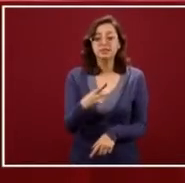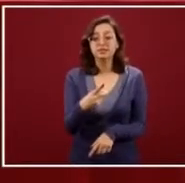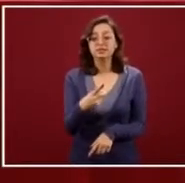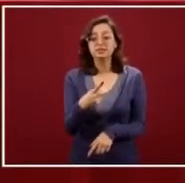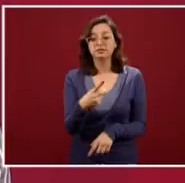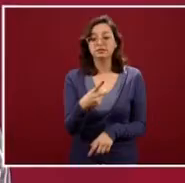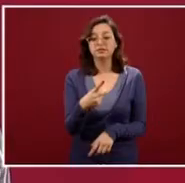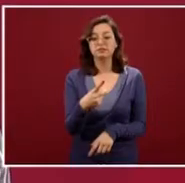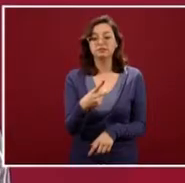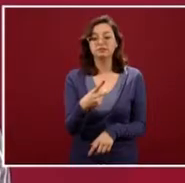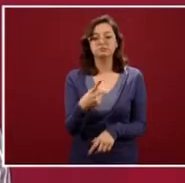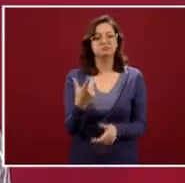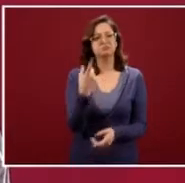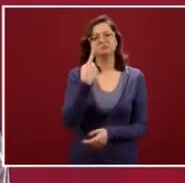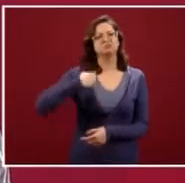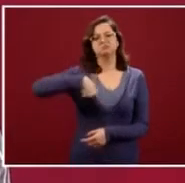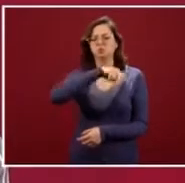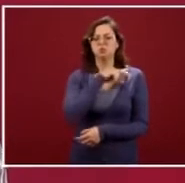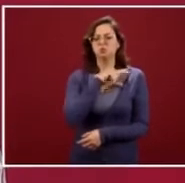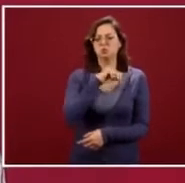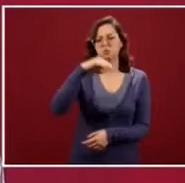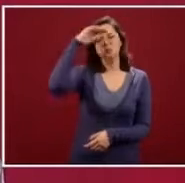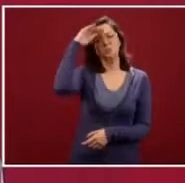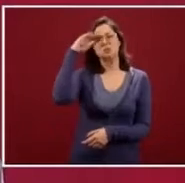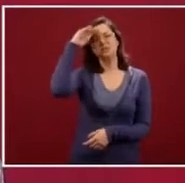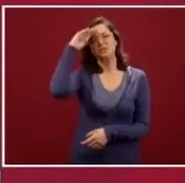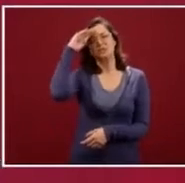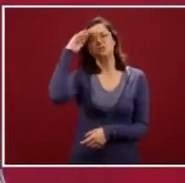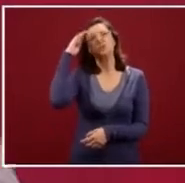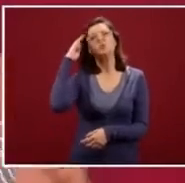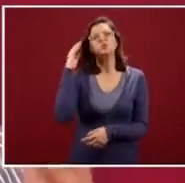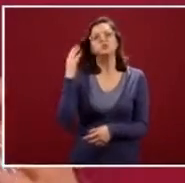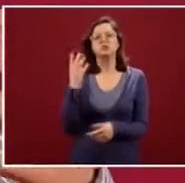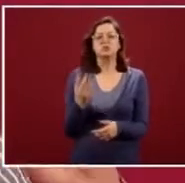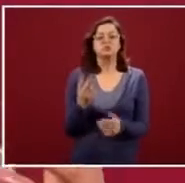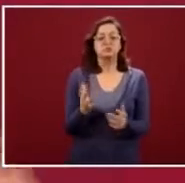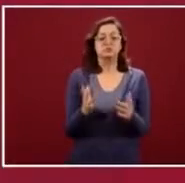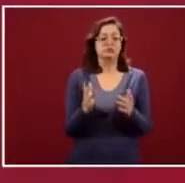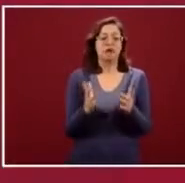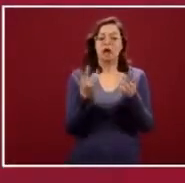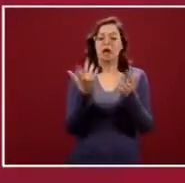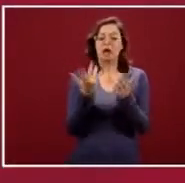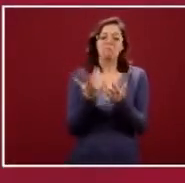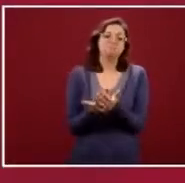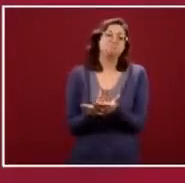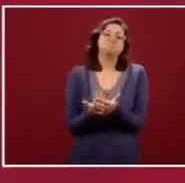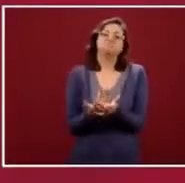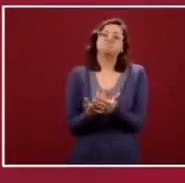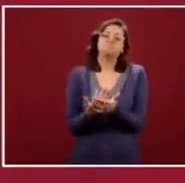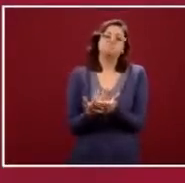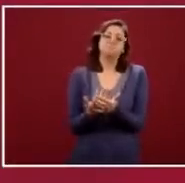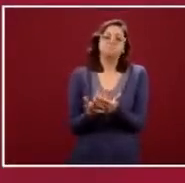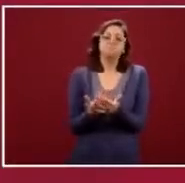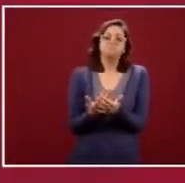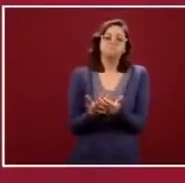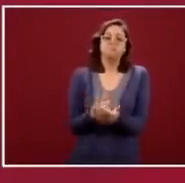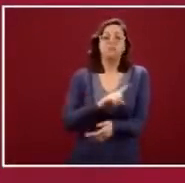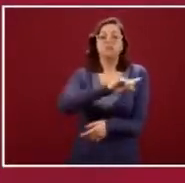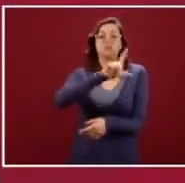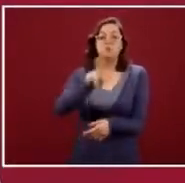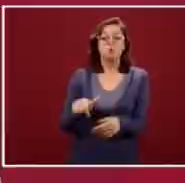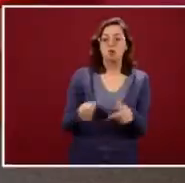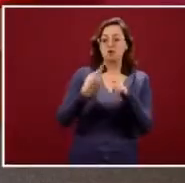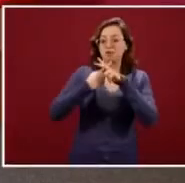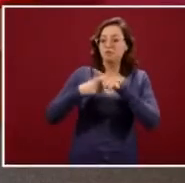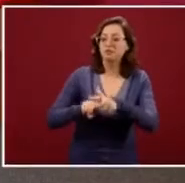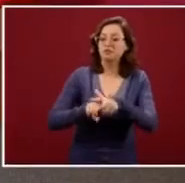no consideramos en ningún momento que debiéramos esperar hasta tener una fase 2 definida, sino que desde el sábado